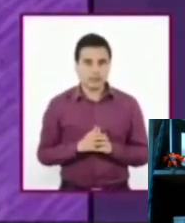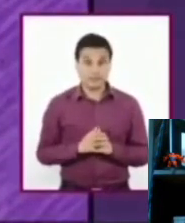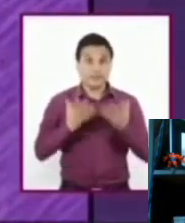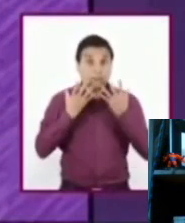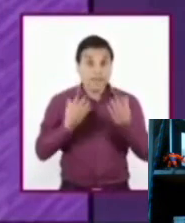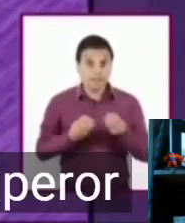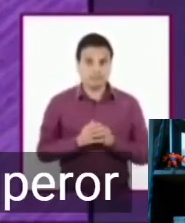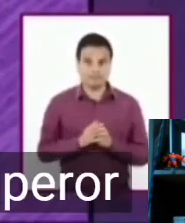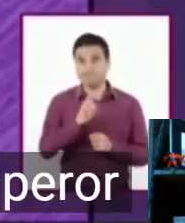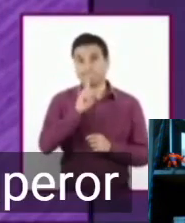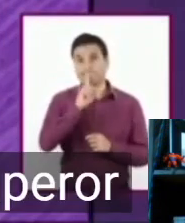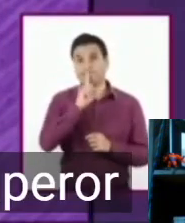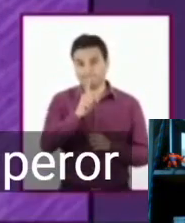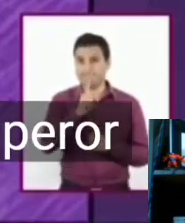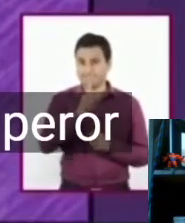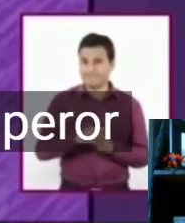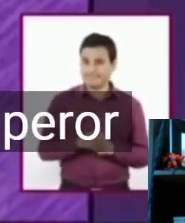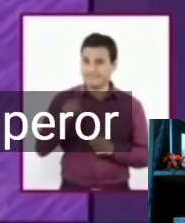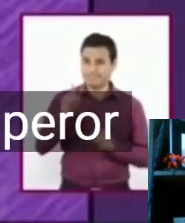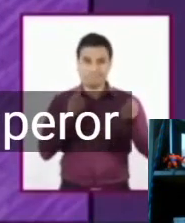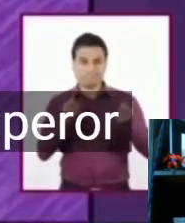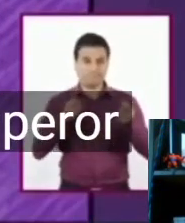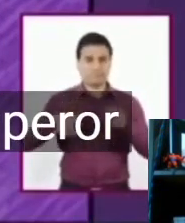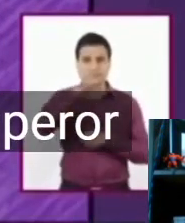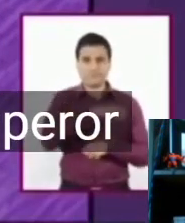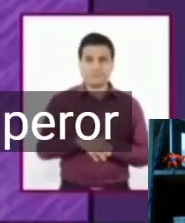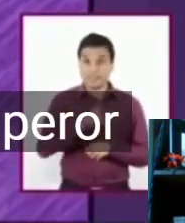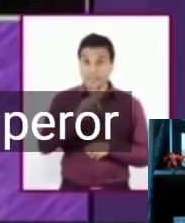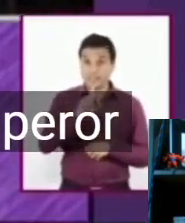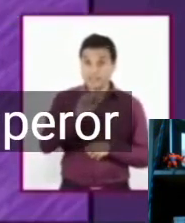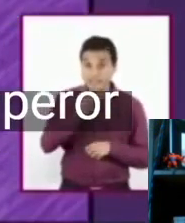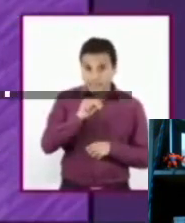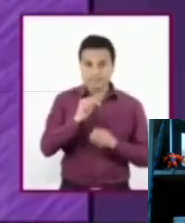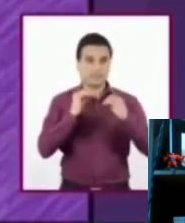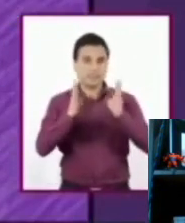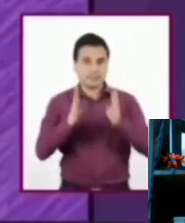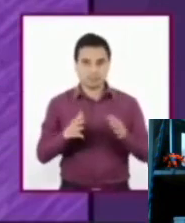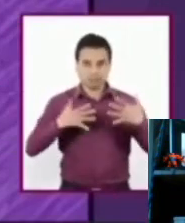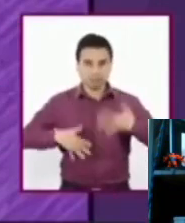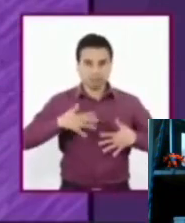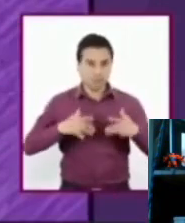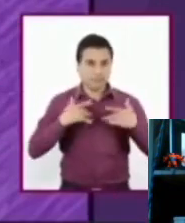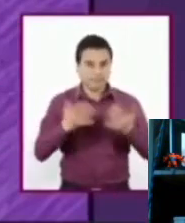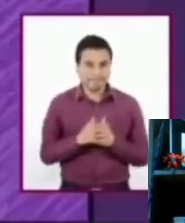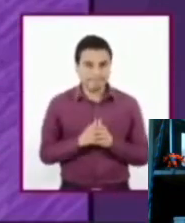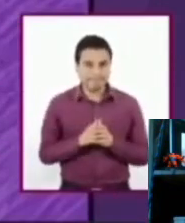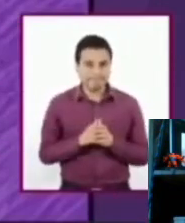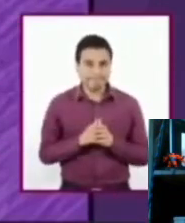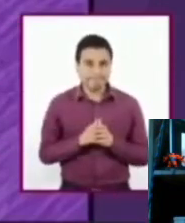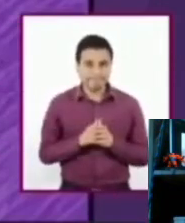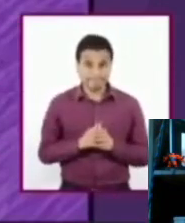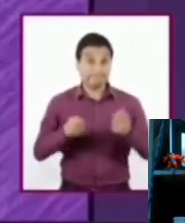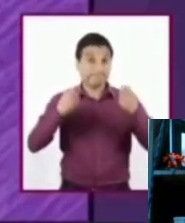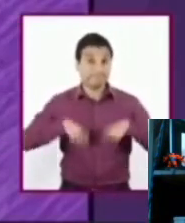maximiliano es el templo medina es decir watts y where is waiting